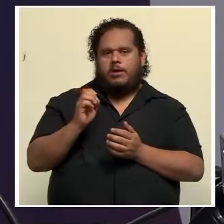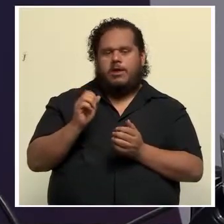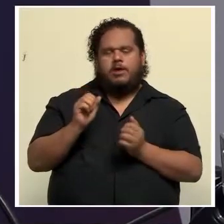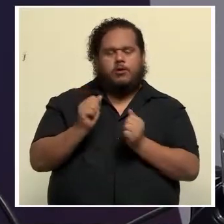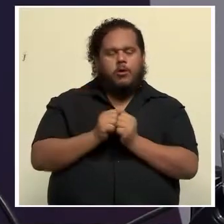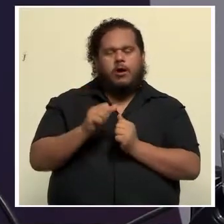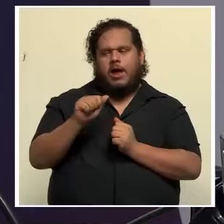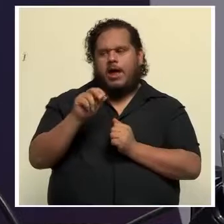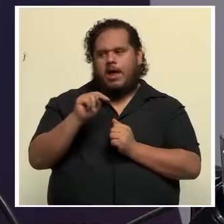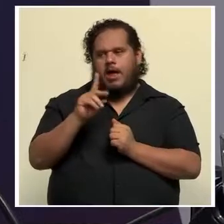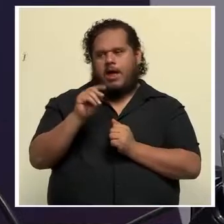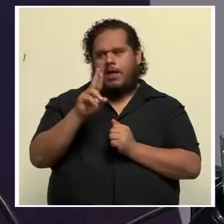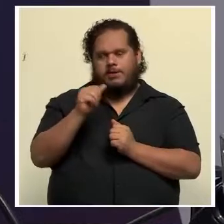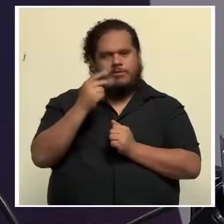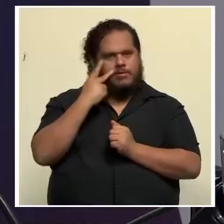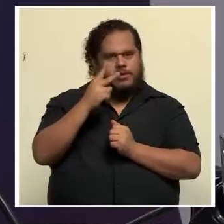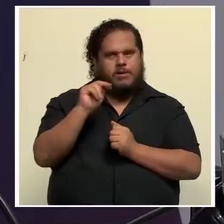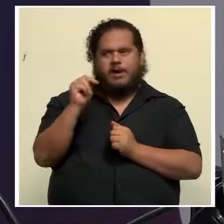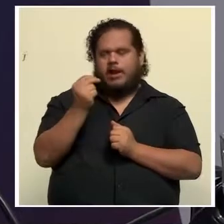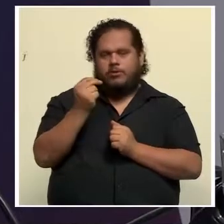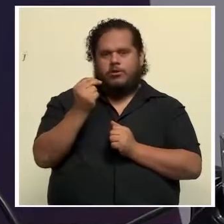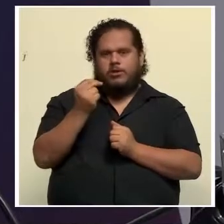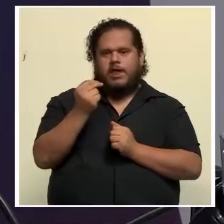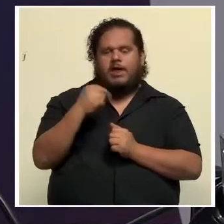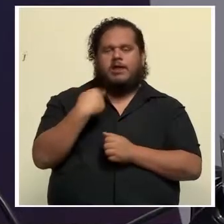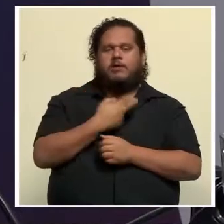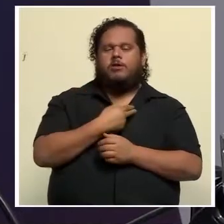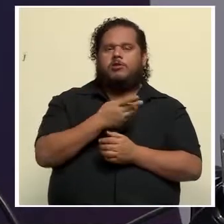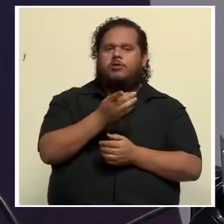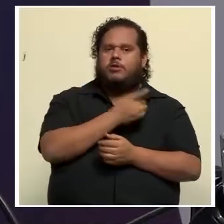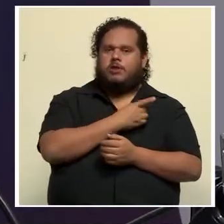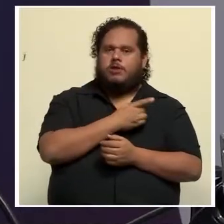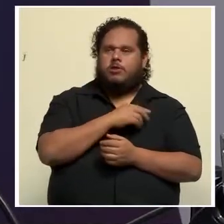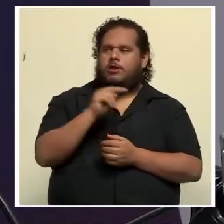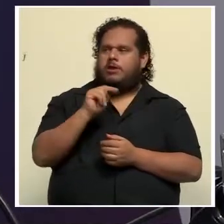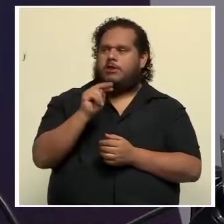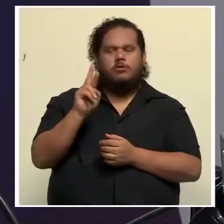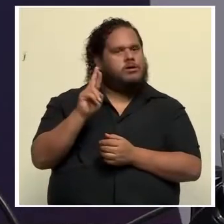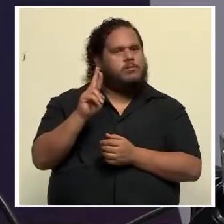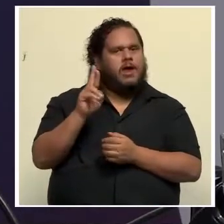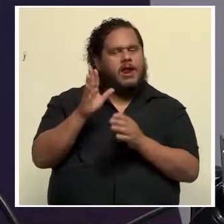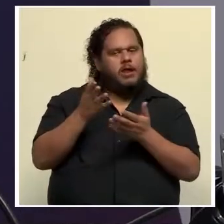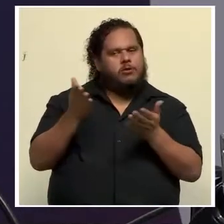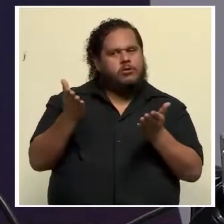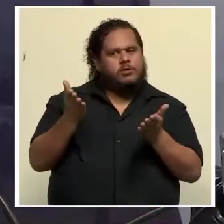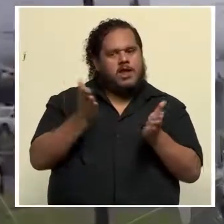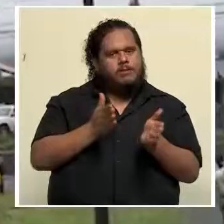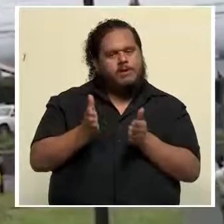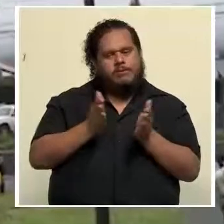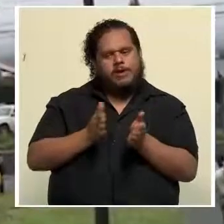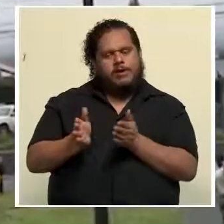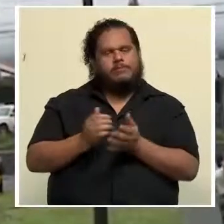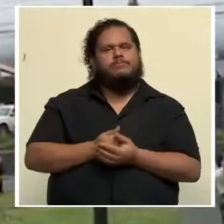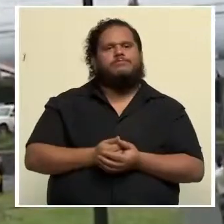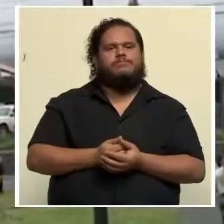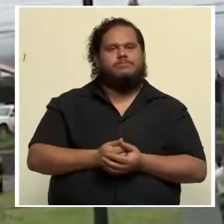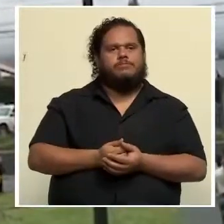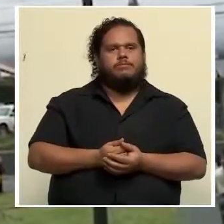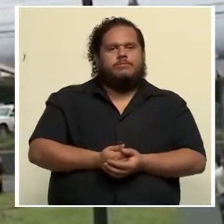Andrés, vamos a ver la nota de contexto que nuestro director Ernesto Rivera nos ha preparado.